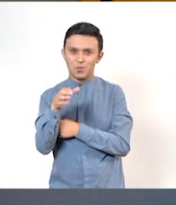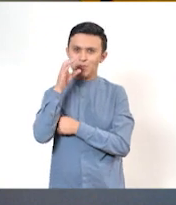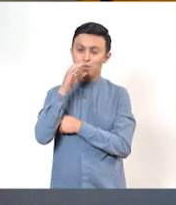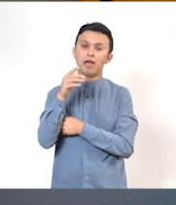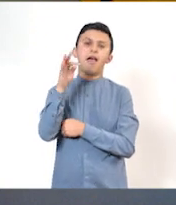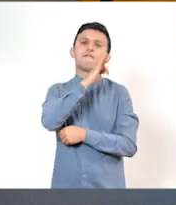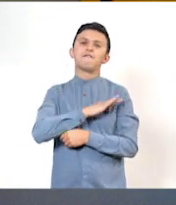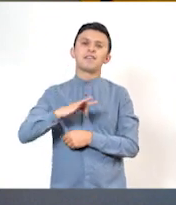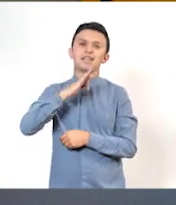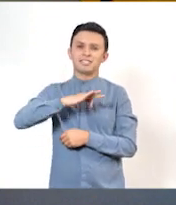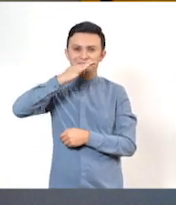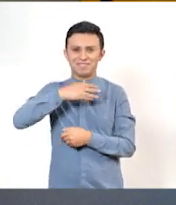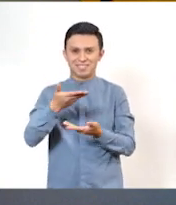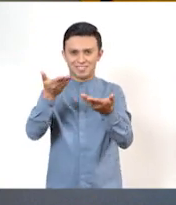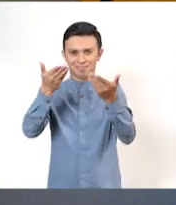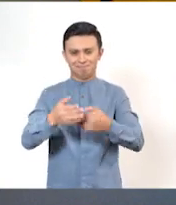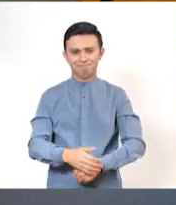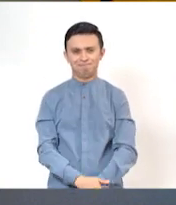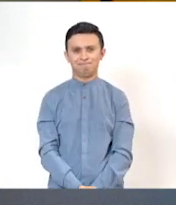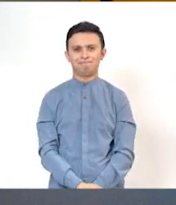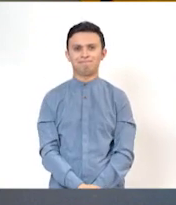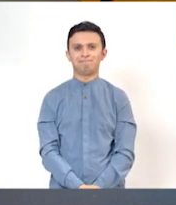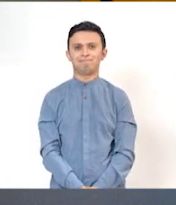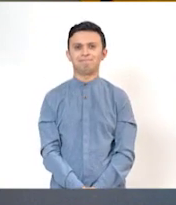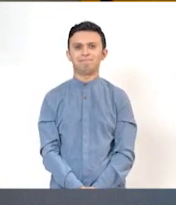felices fiestas.